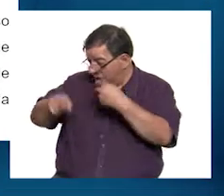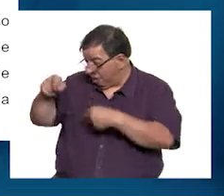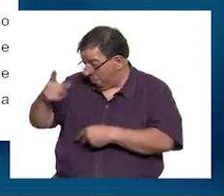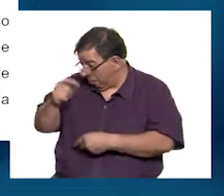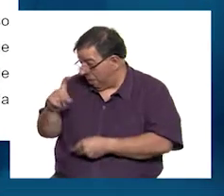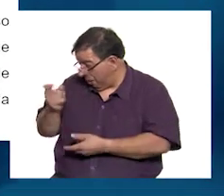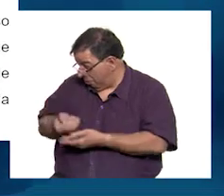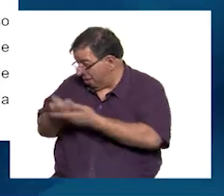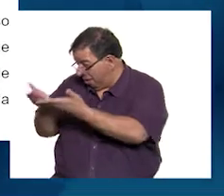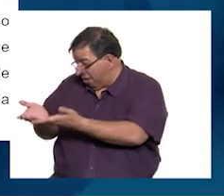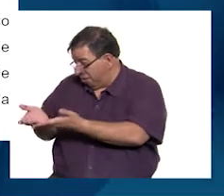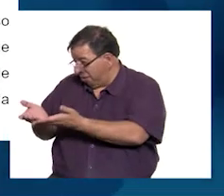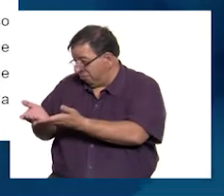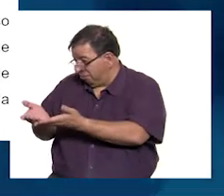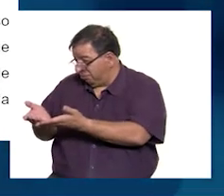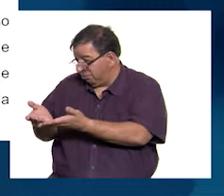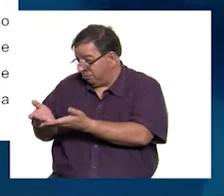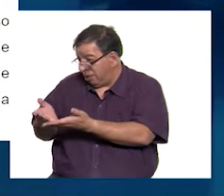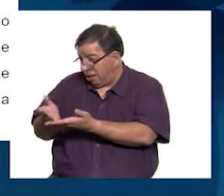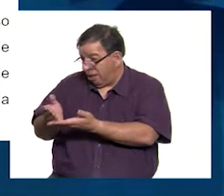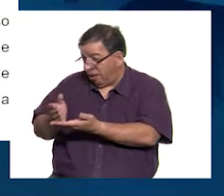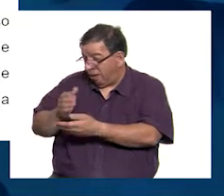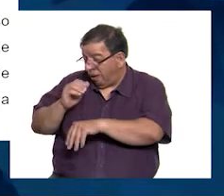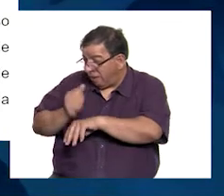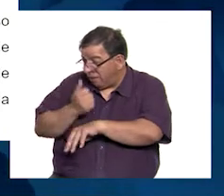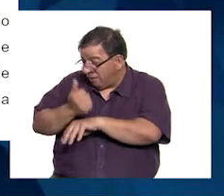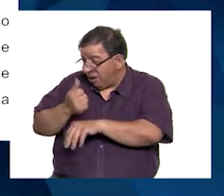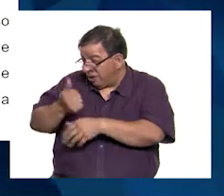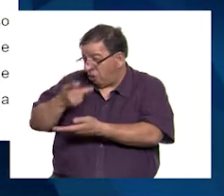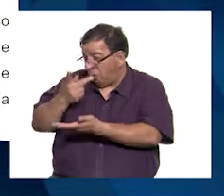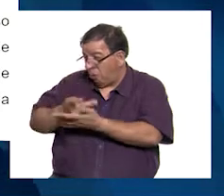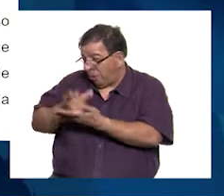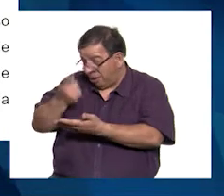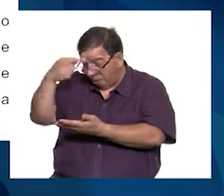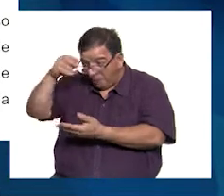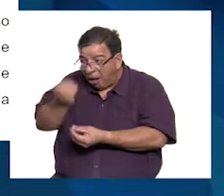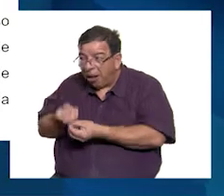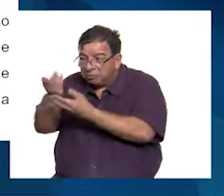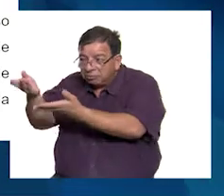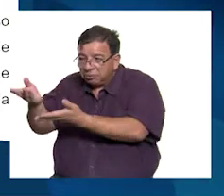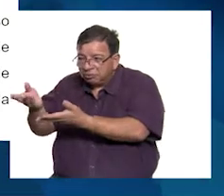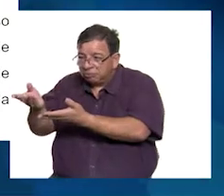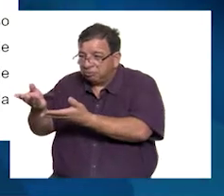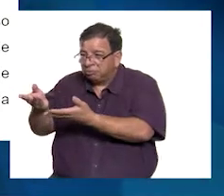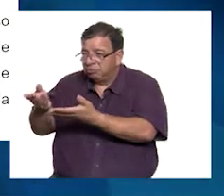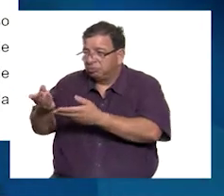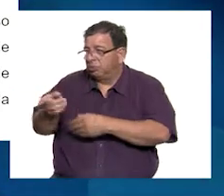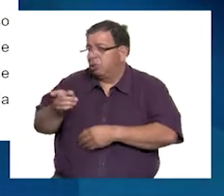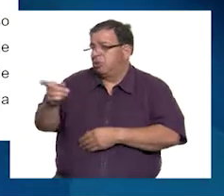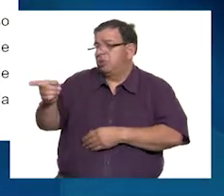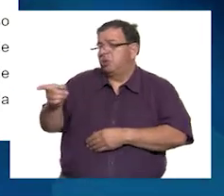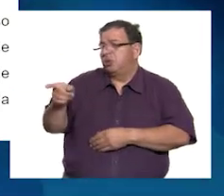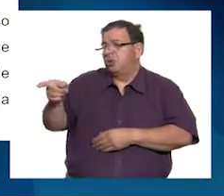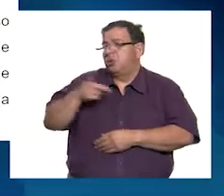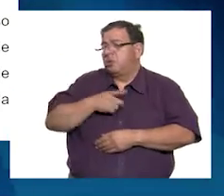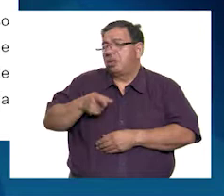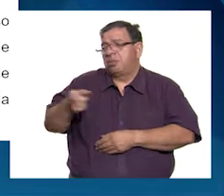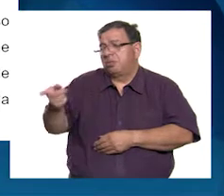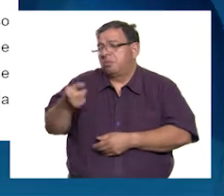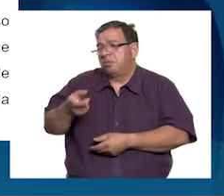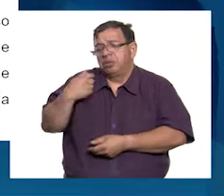de beber? Como que he traído un frasco de plata para dar de beber a la señora. Me parece que tendréis que beber a morro si